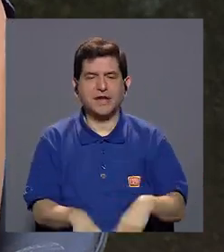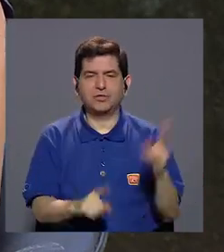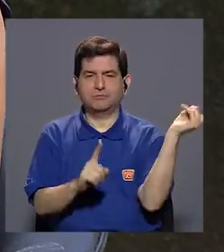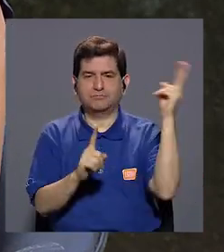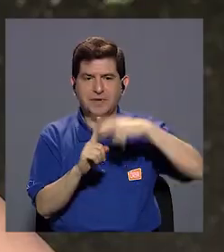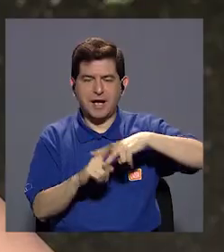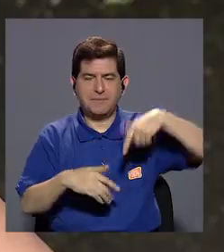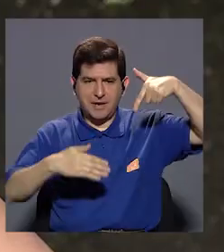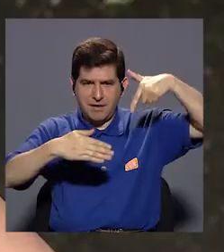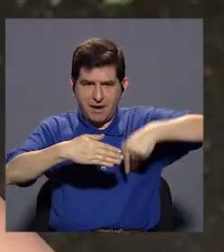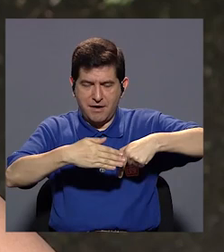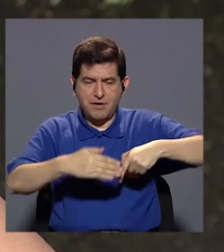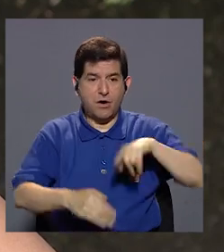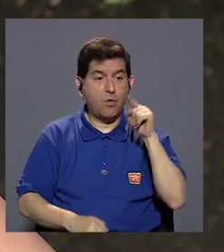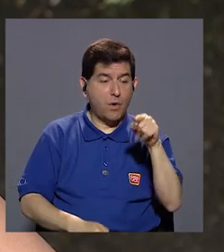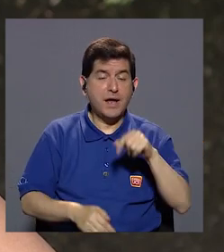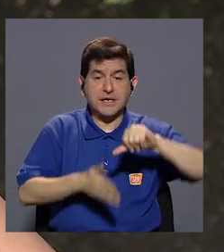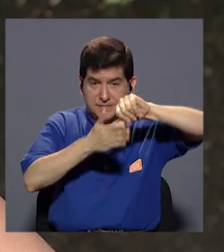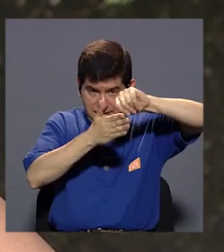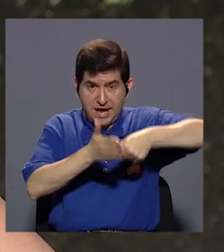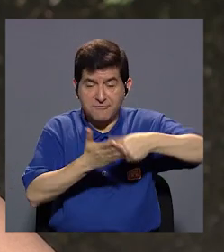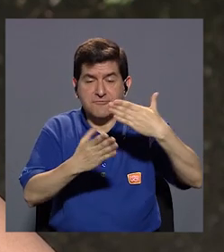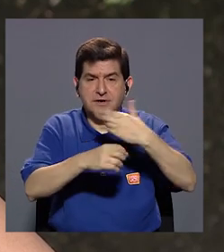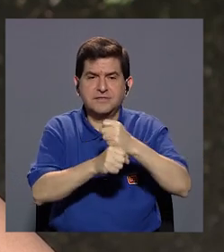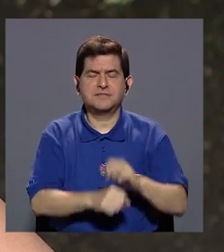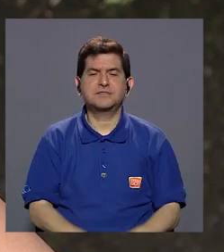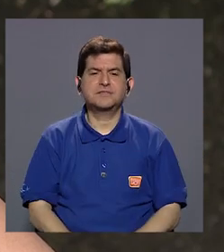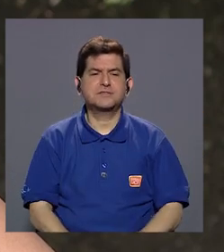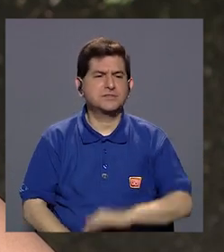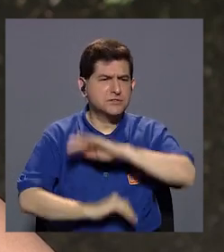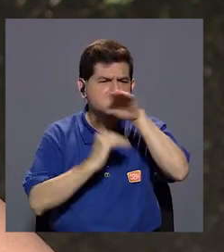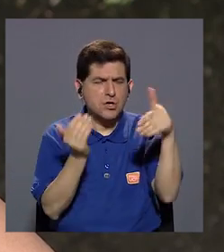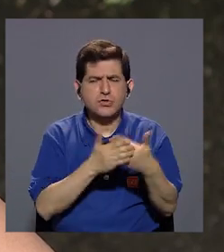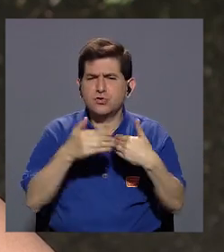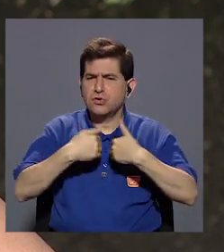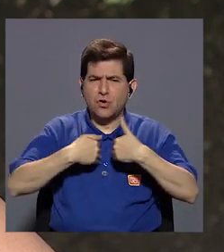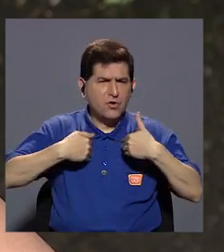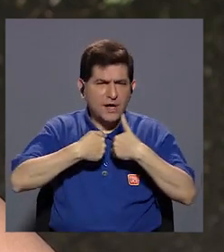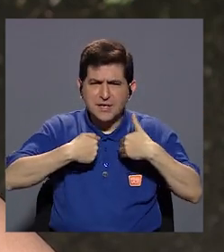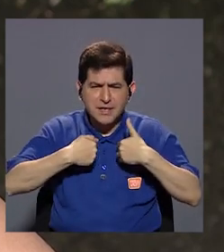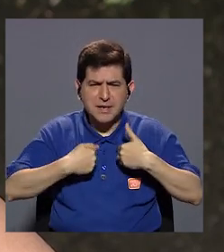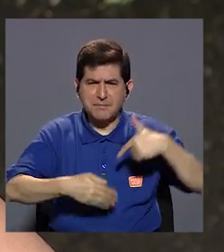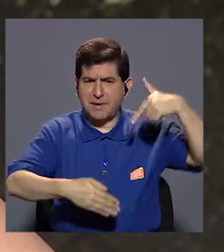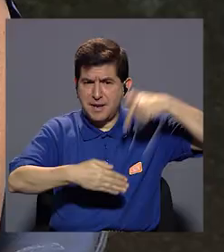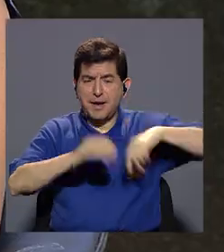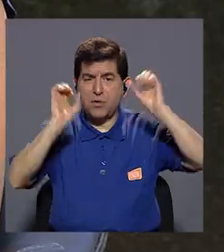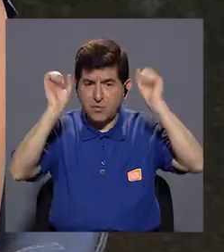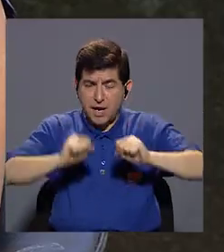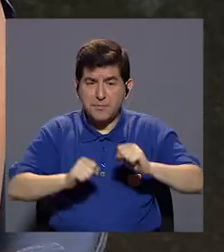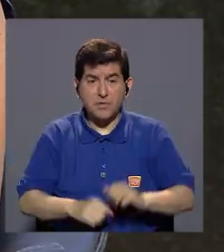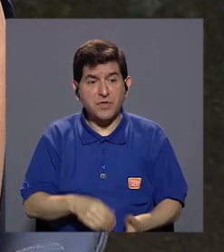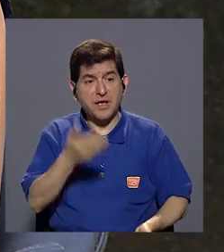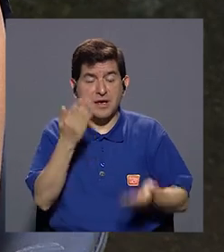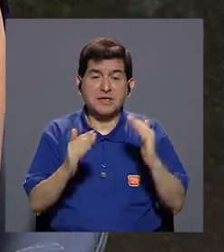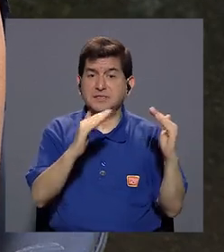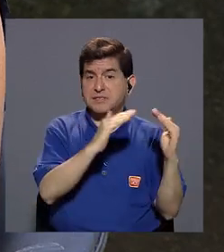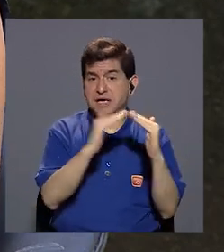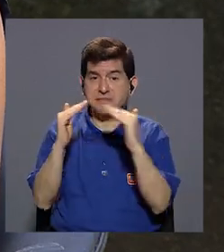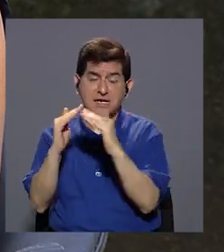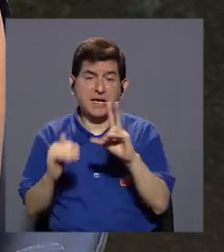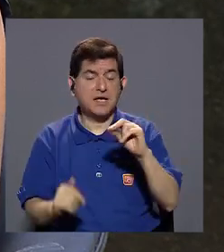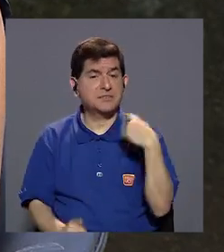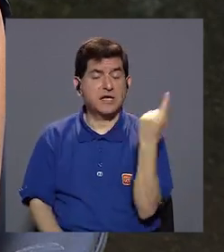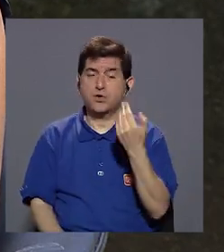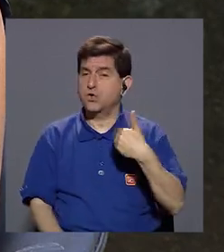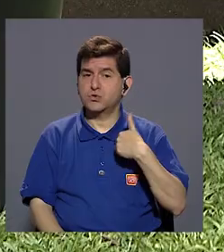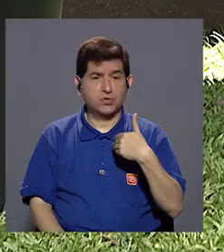o hacemos énfasis en ese virus. Gina, ¿todos los animales se pueden vacunar? Digo, porque habrán casas que en donde